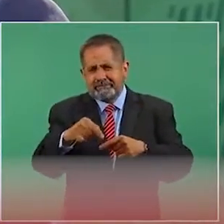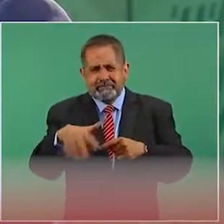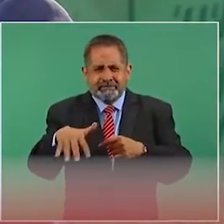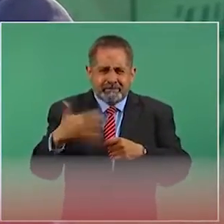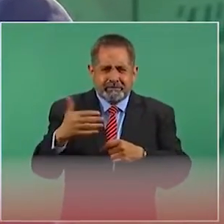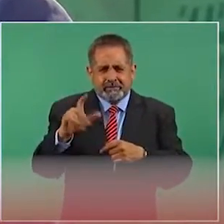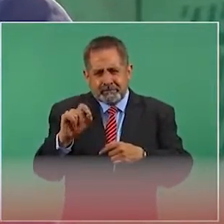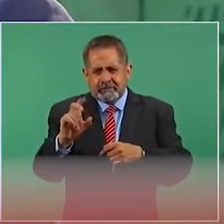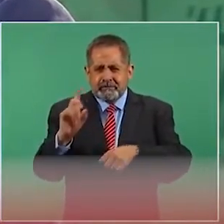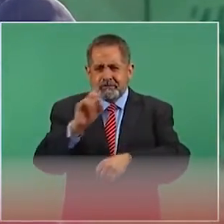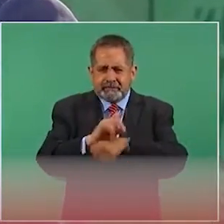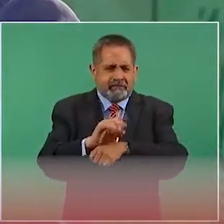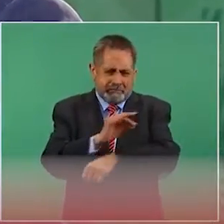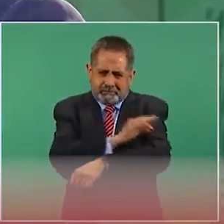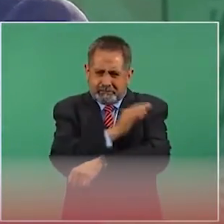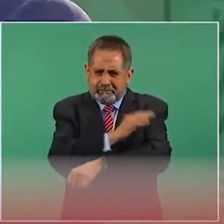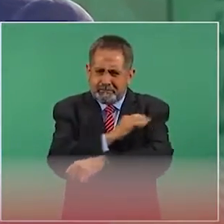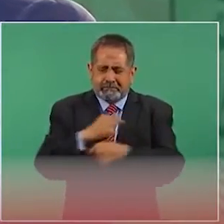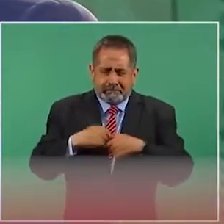20 días.